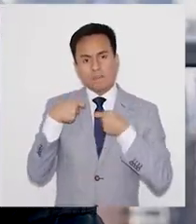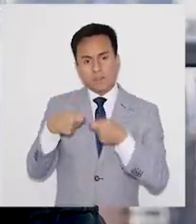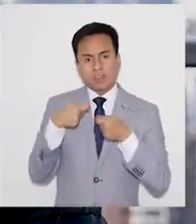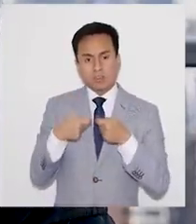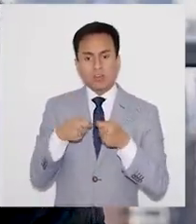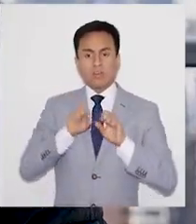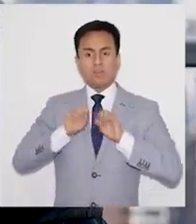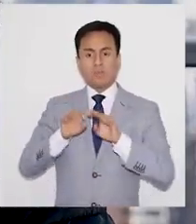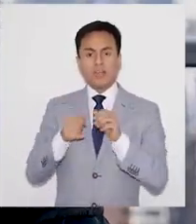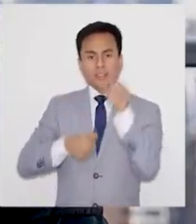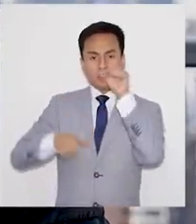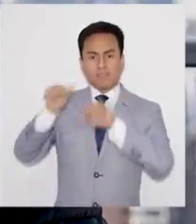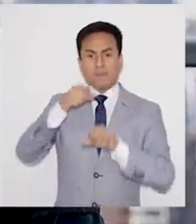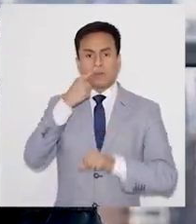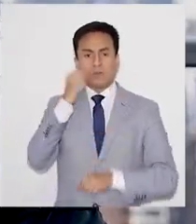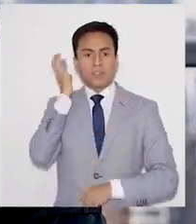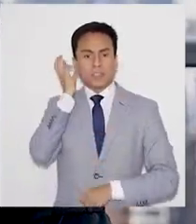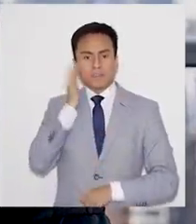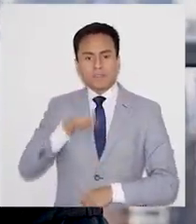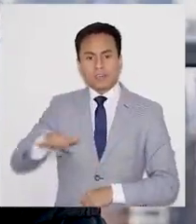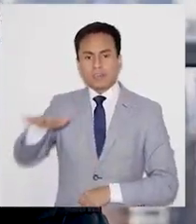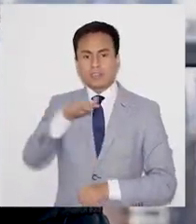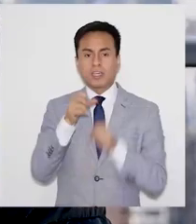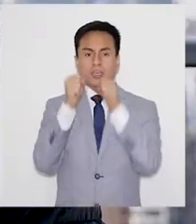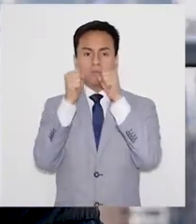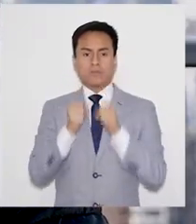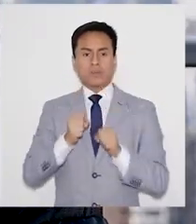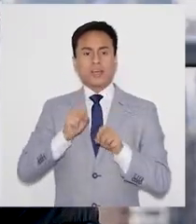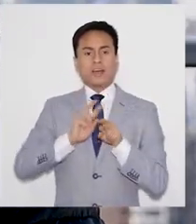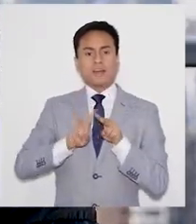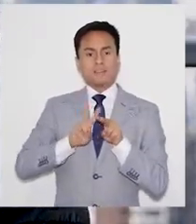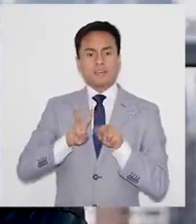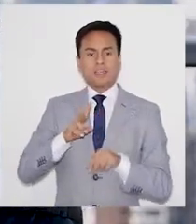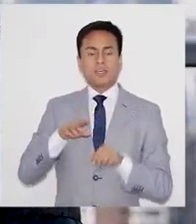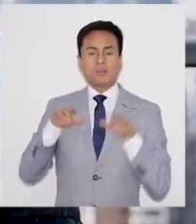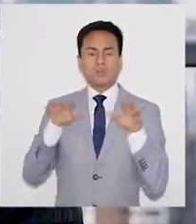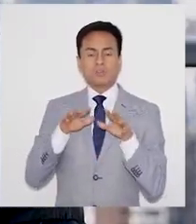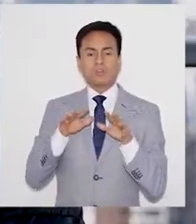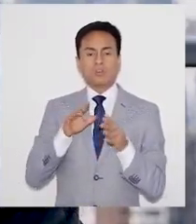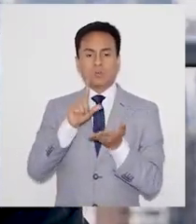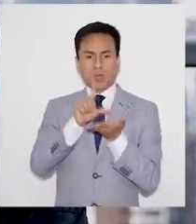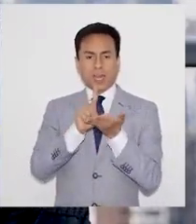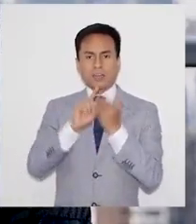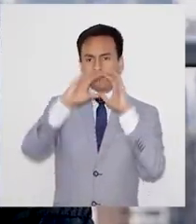para poder formar a científicas y científicos que puedan hacer uso de